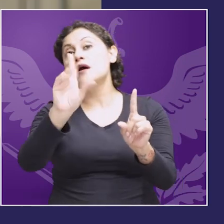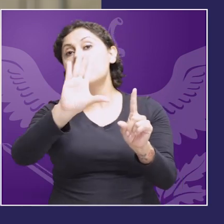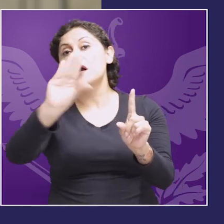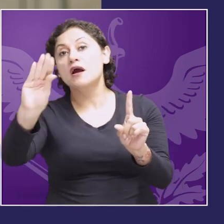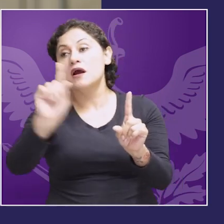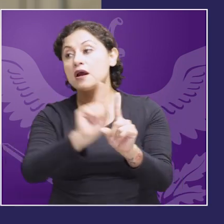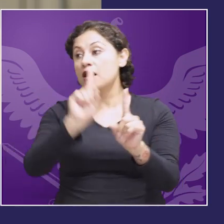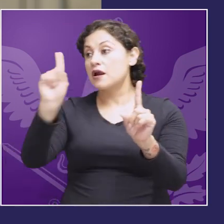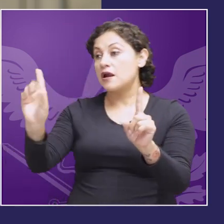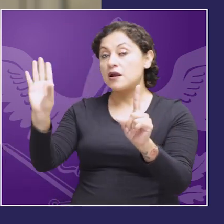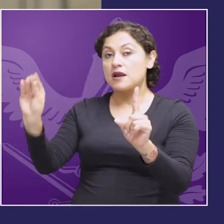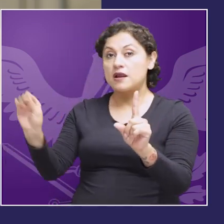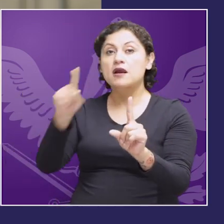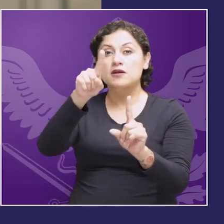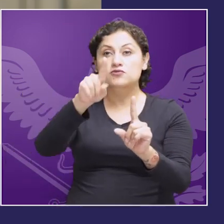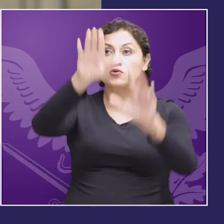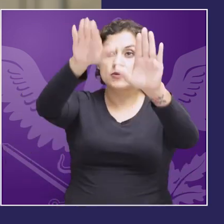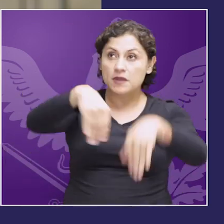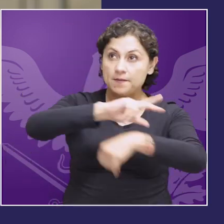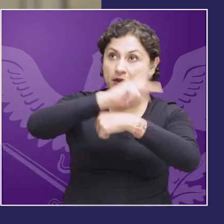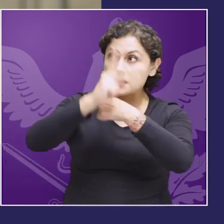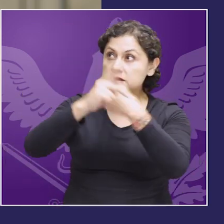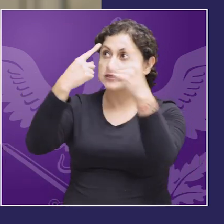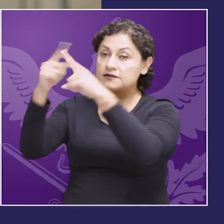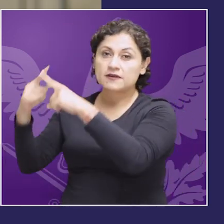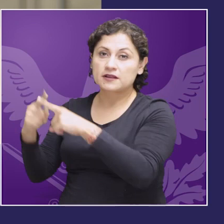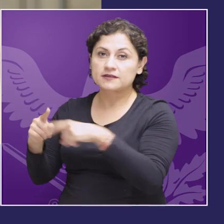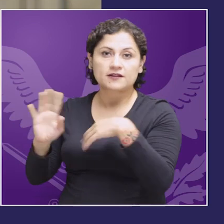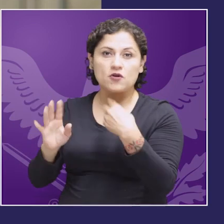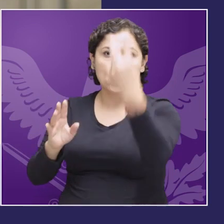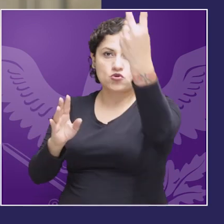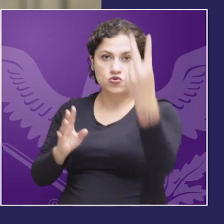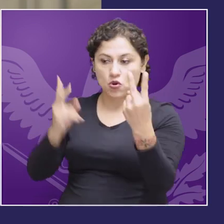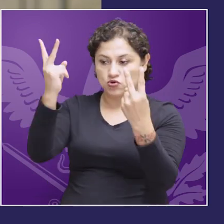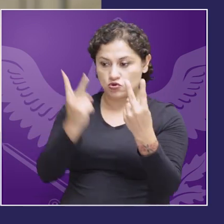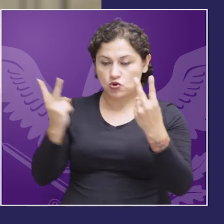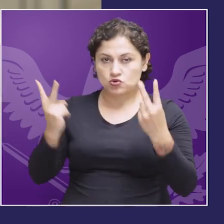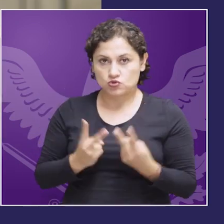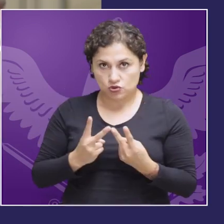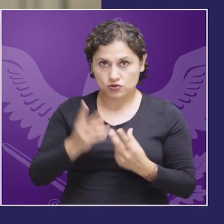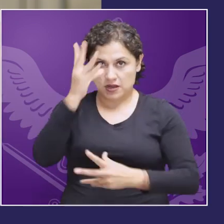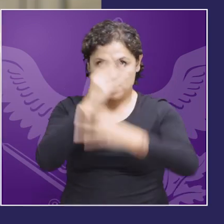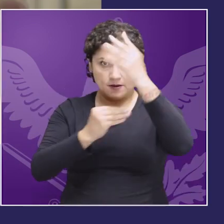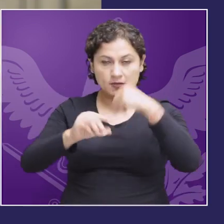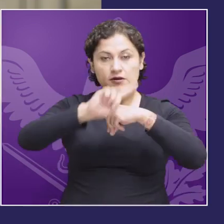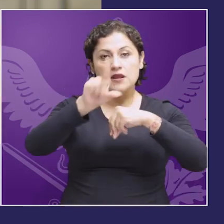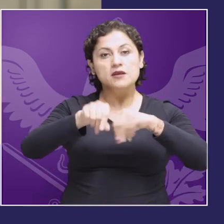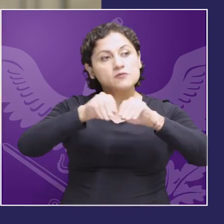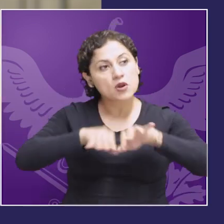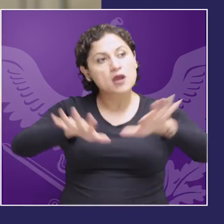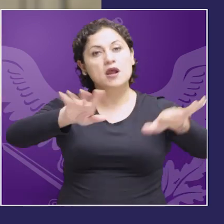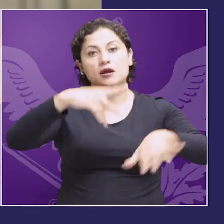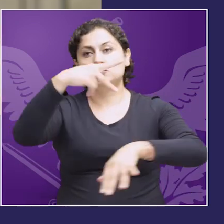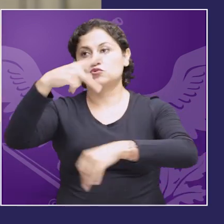tú capacitaste a 2 personas por país, sino que en el fondo le diste instrumentos a otros para que ellos, y Argentina